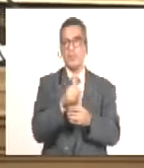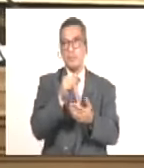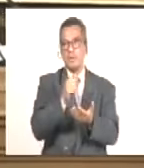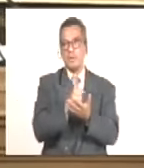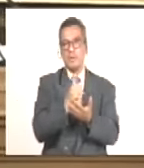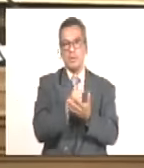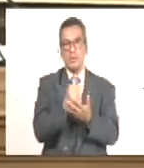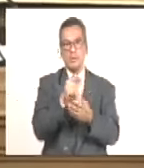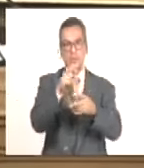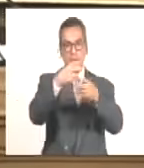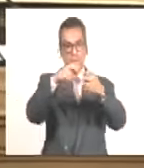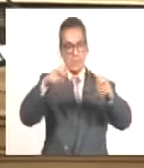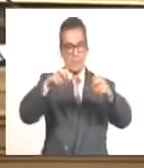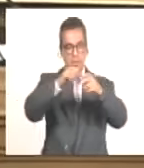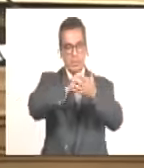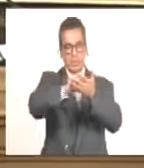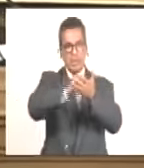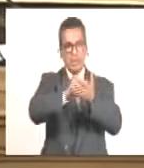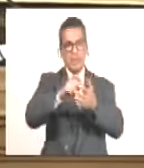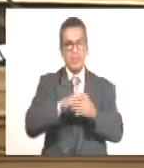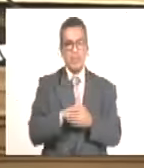los siguientes artículos.